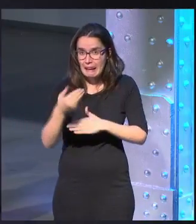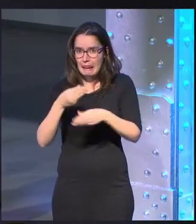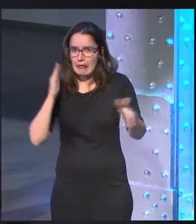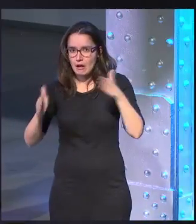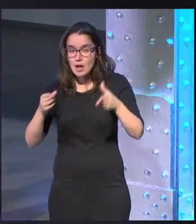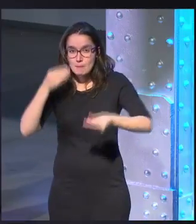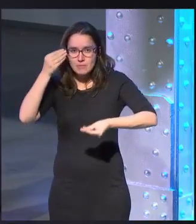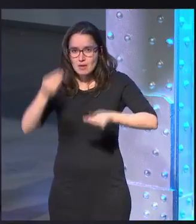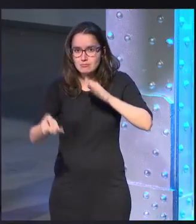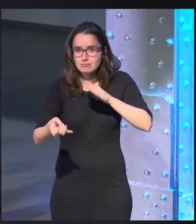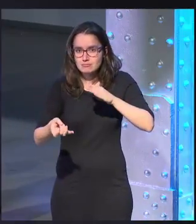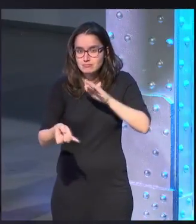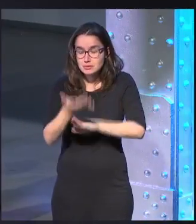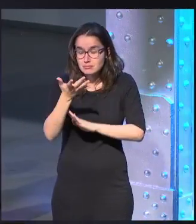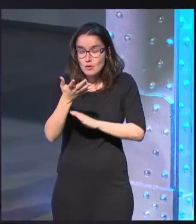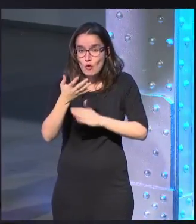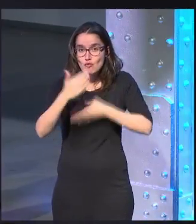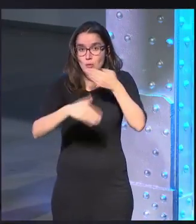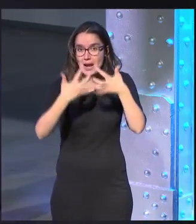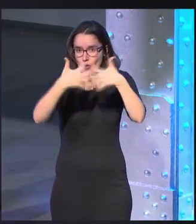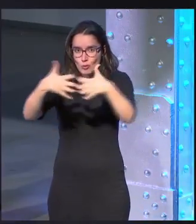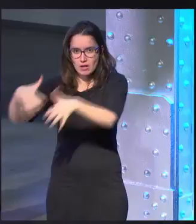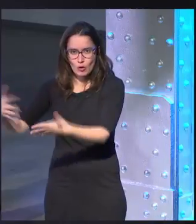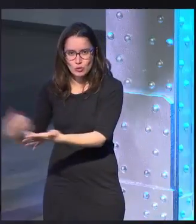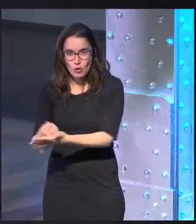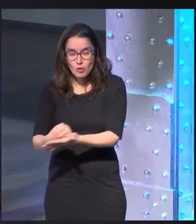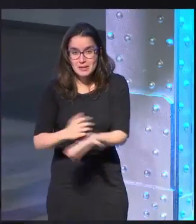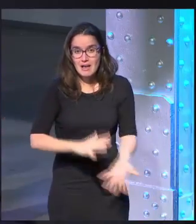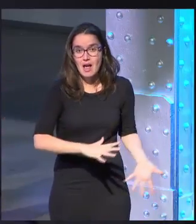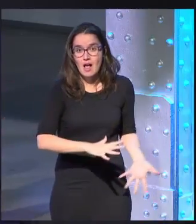formas de automatizar procesos. Y luego la evolución